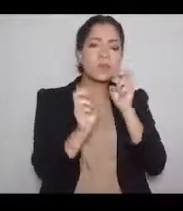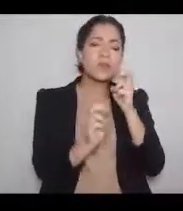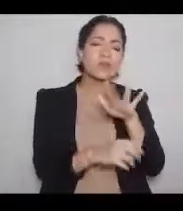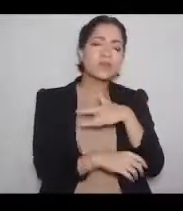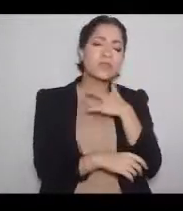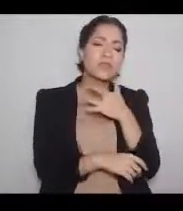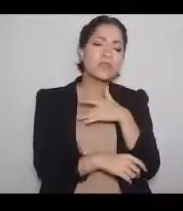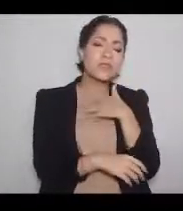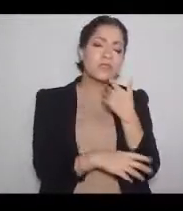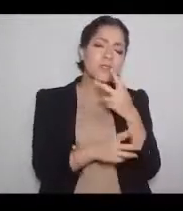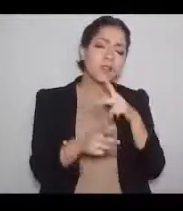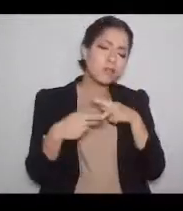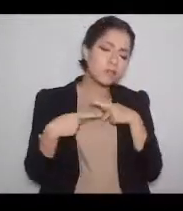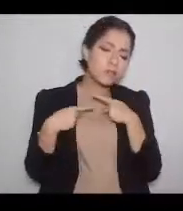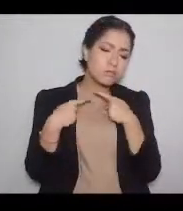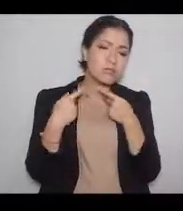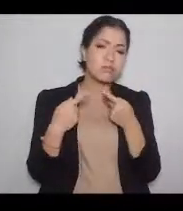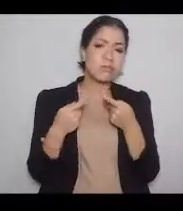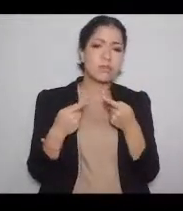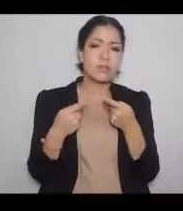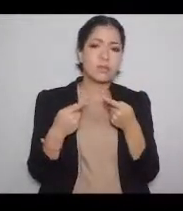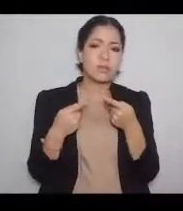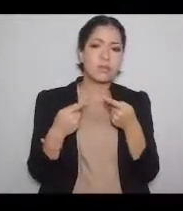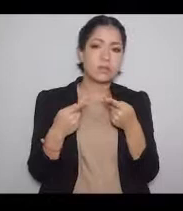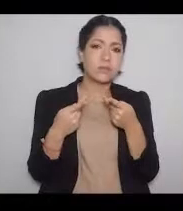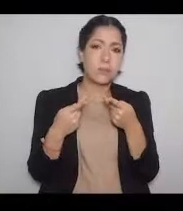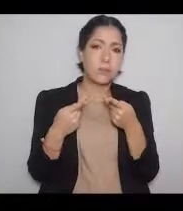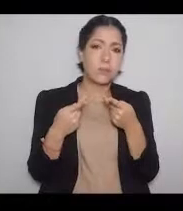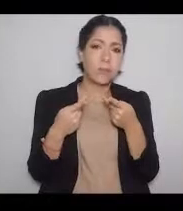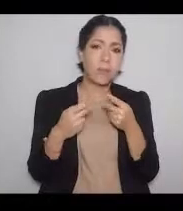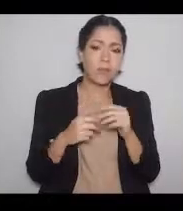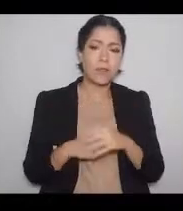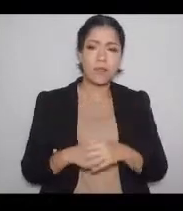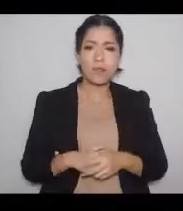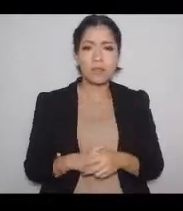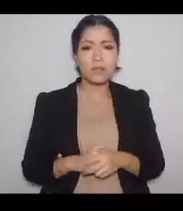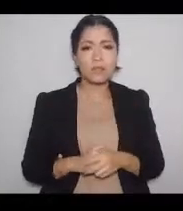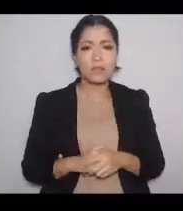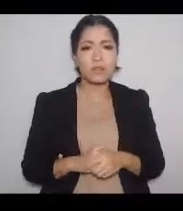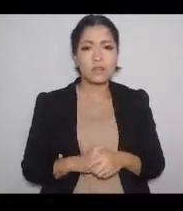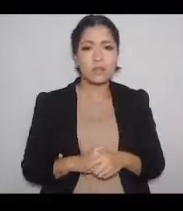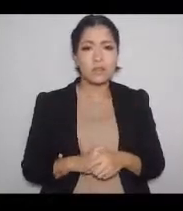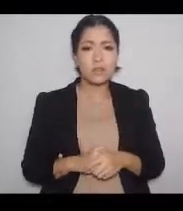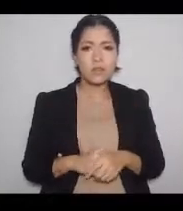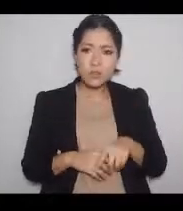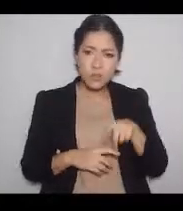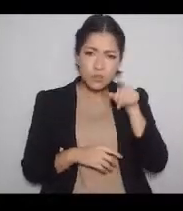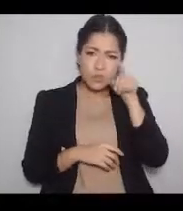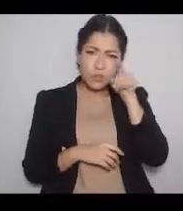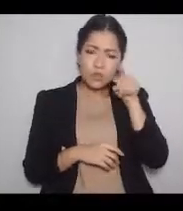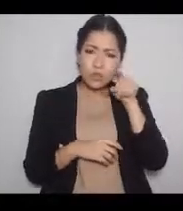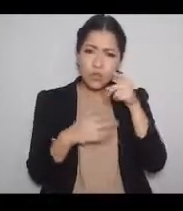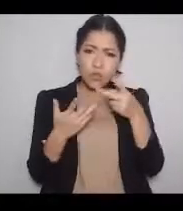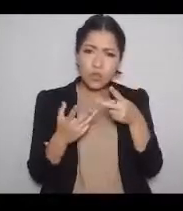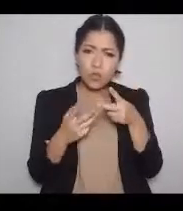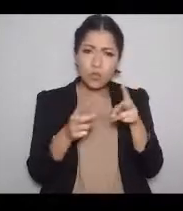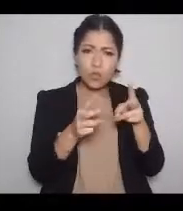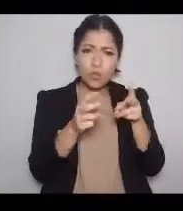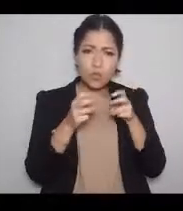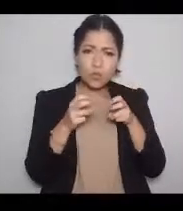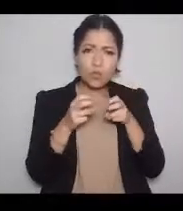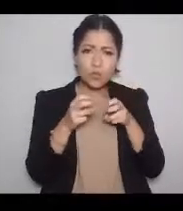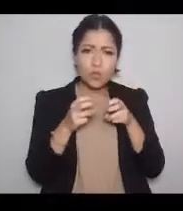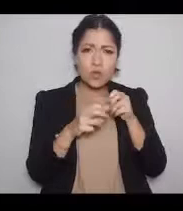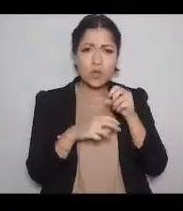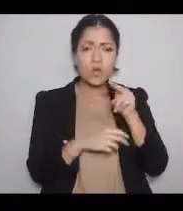¿Fuiste tú quien me quitó a Urania? ¿Fuiste tú, luterano? Ahora que